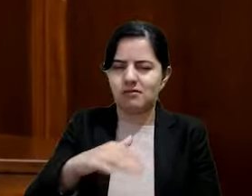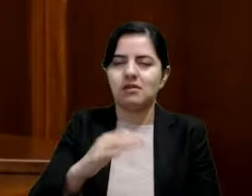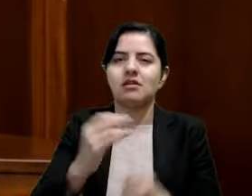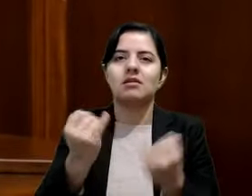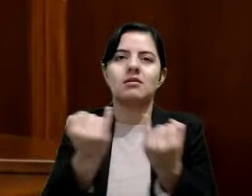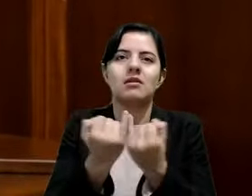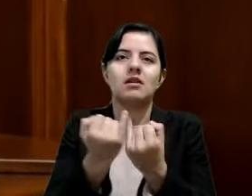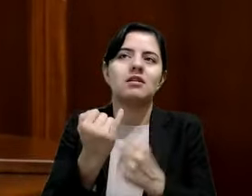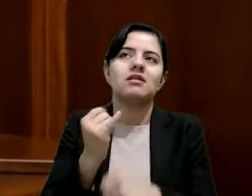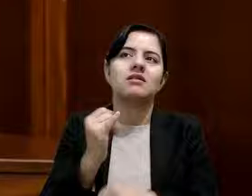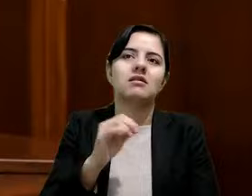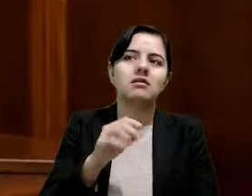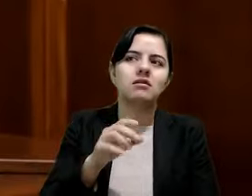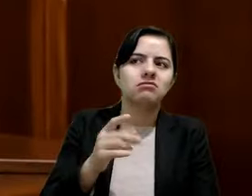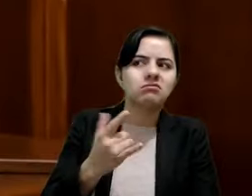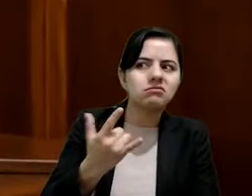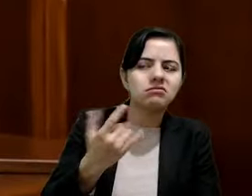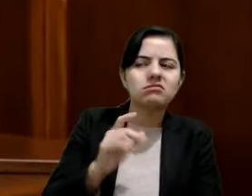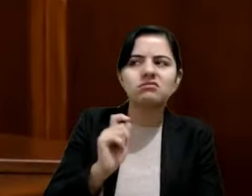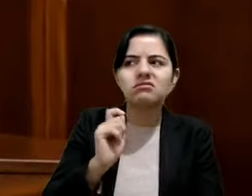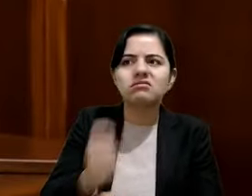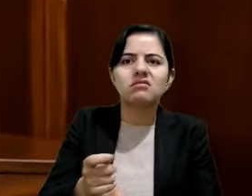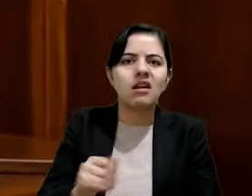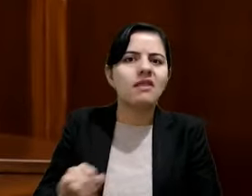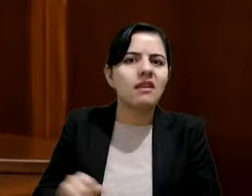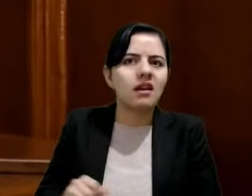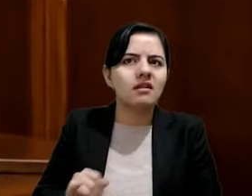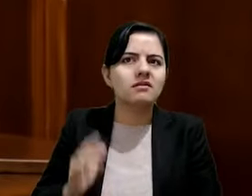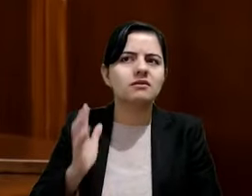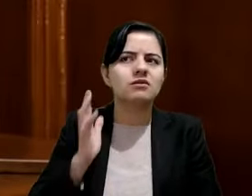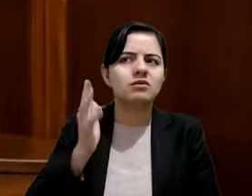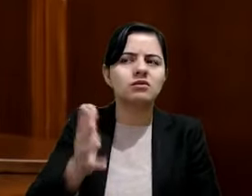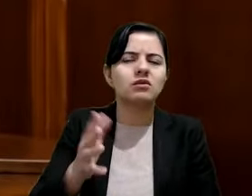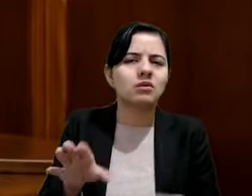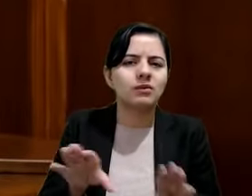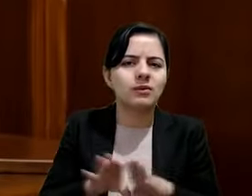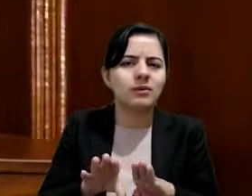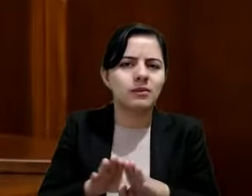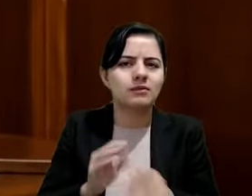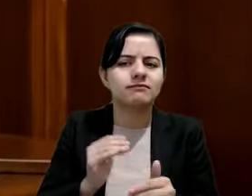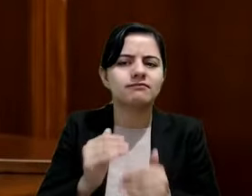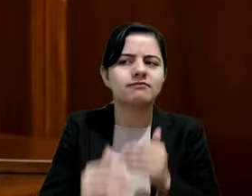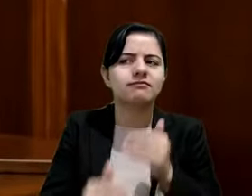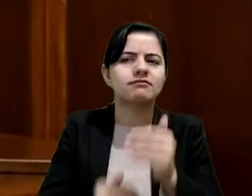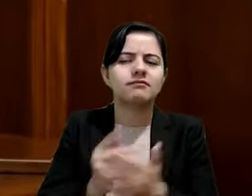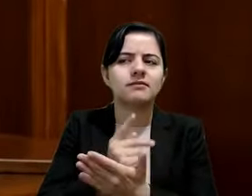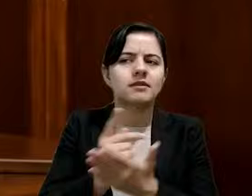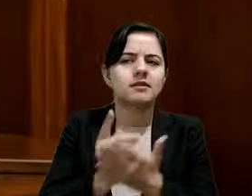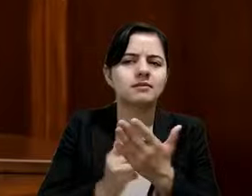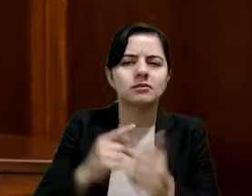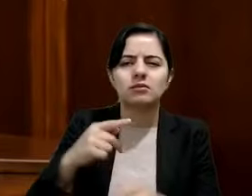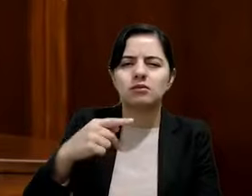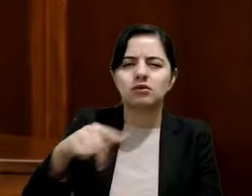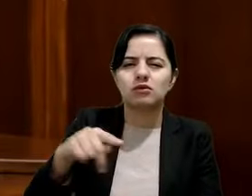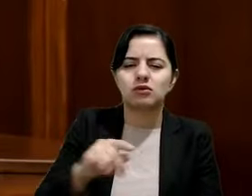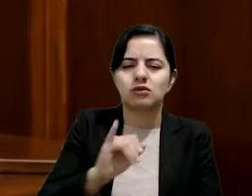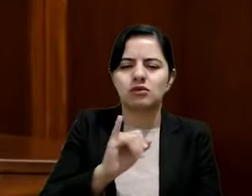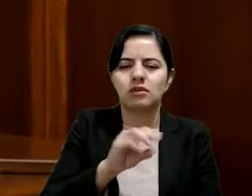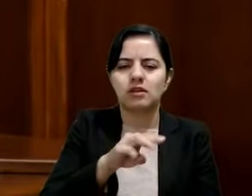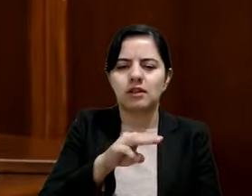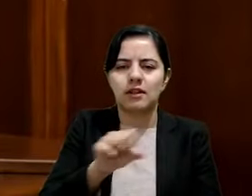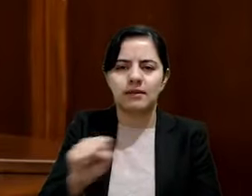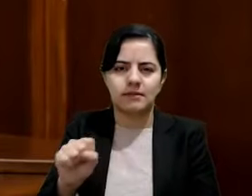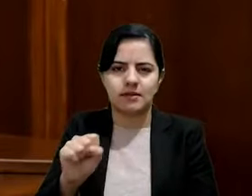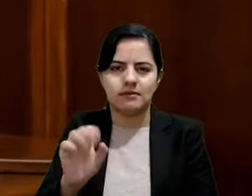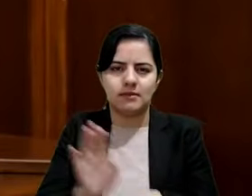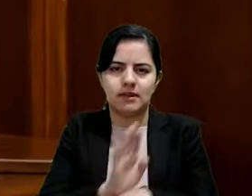y mucha curiosidad saber en qué va a a continuar todo el plan de INS bienestar para